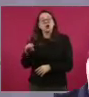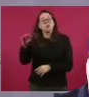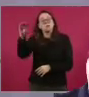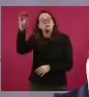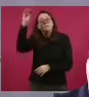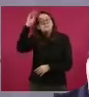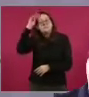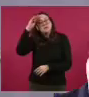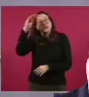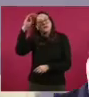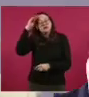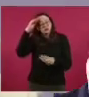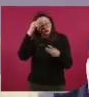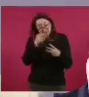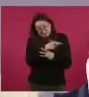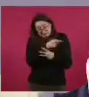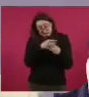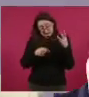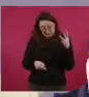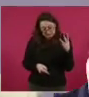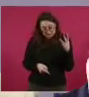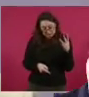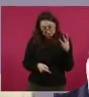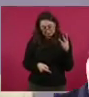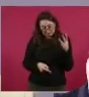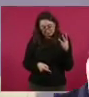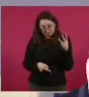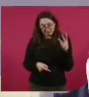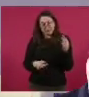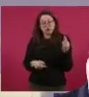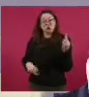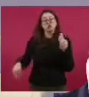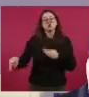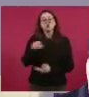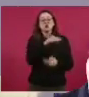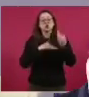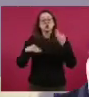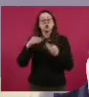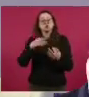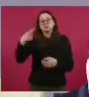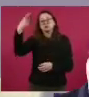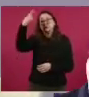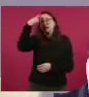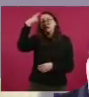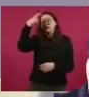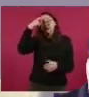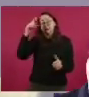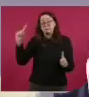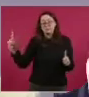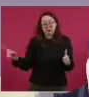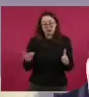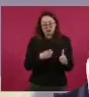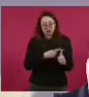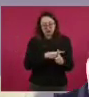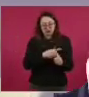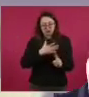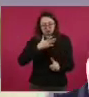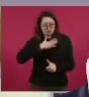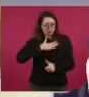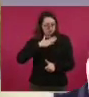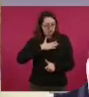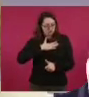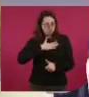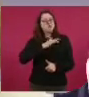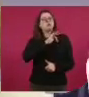movimiento y pensamiento, que todos nosotros debemos pensar primero que somos capaces de lograr lo que